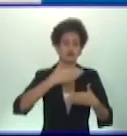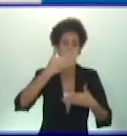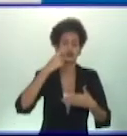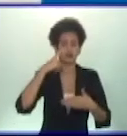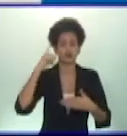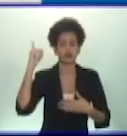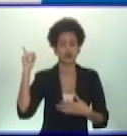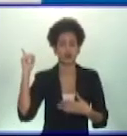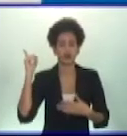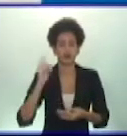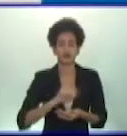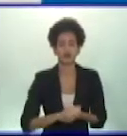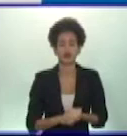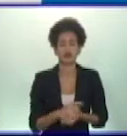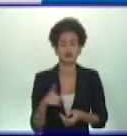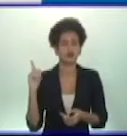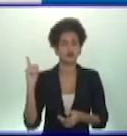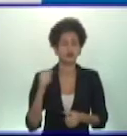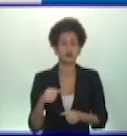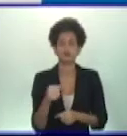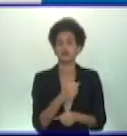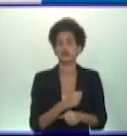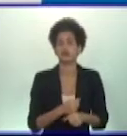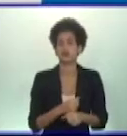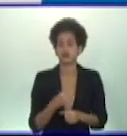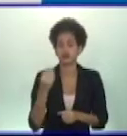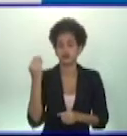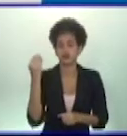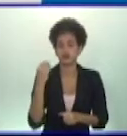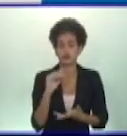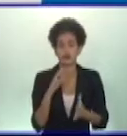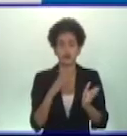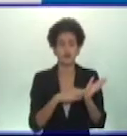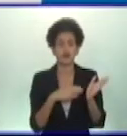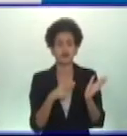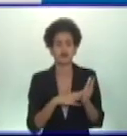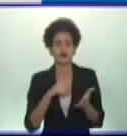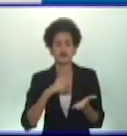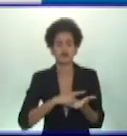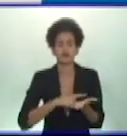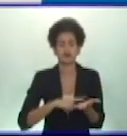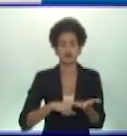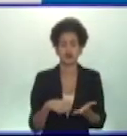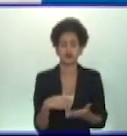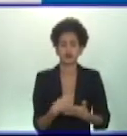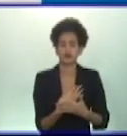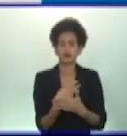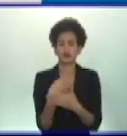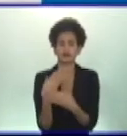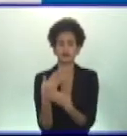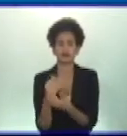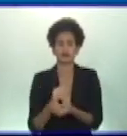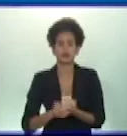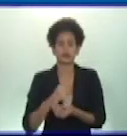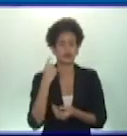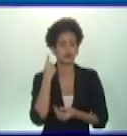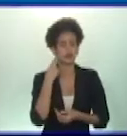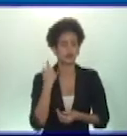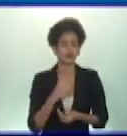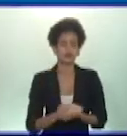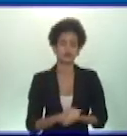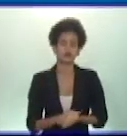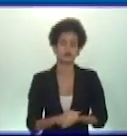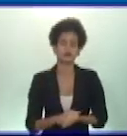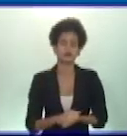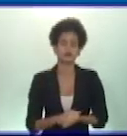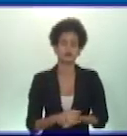tiempo que se utiliza para medir, en este caso, los meses, las semanas y los años.